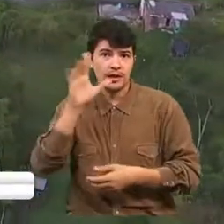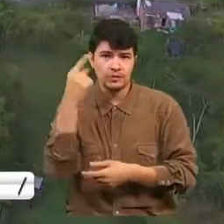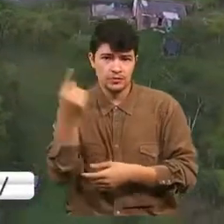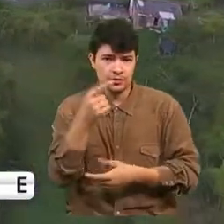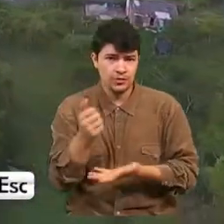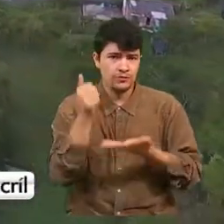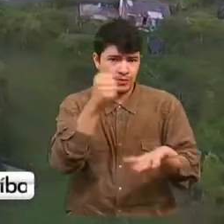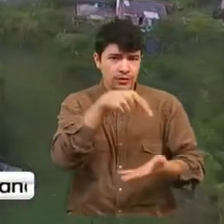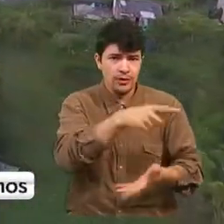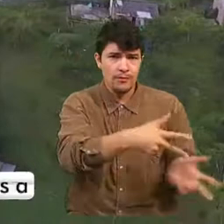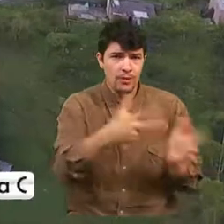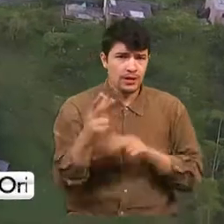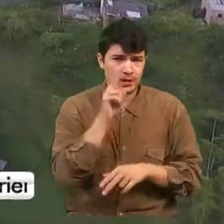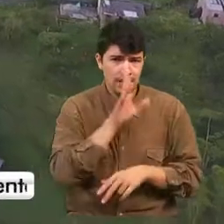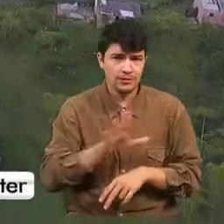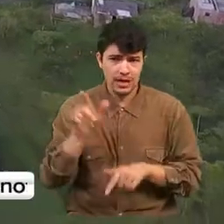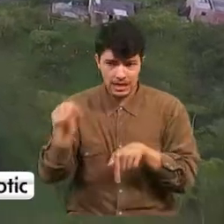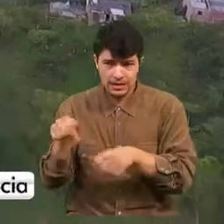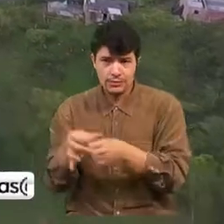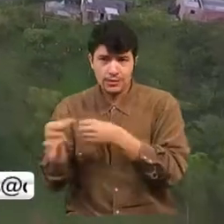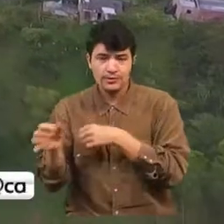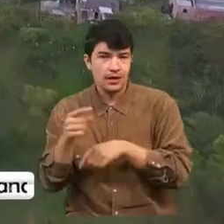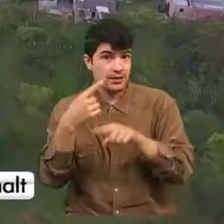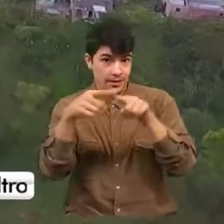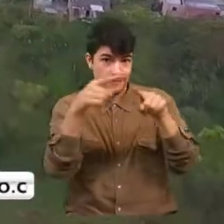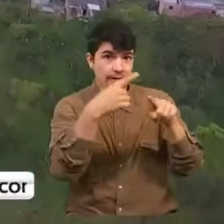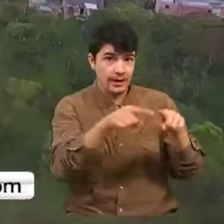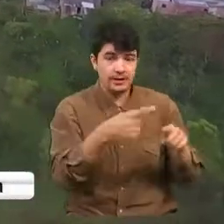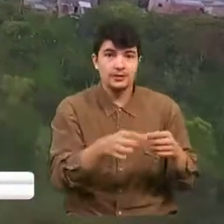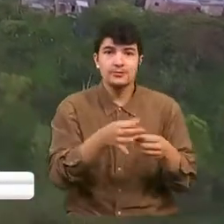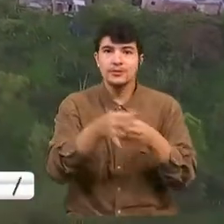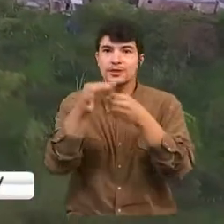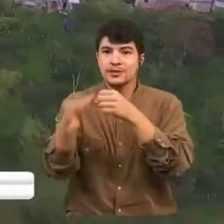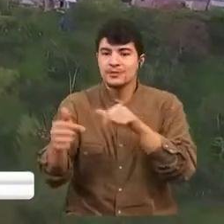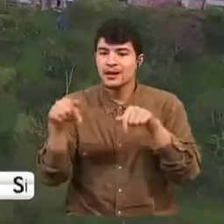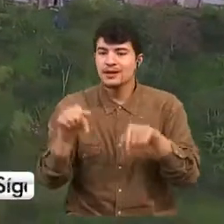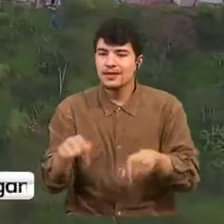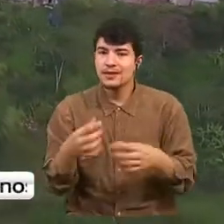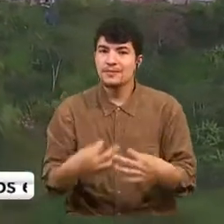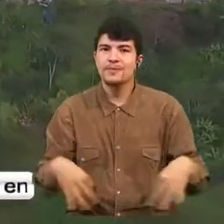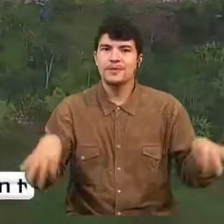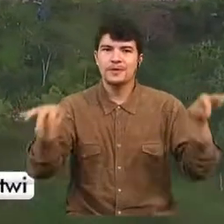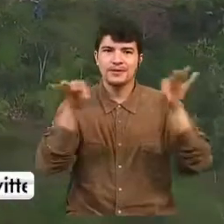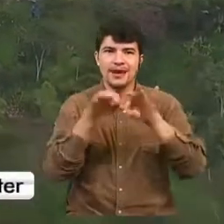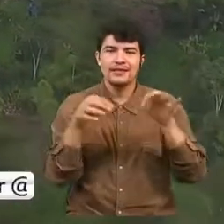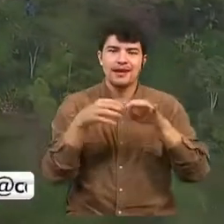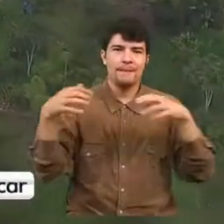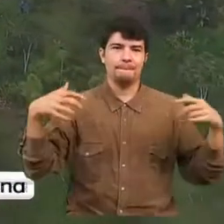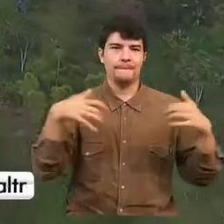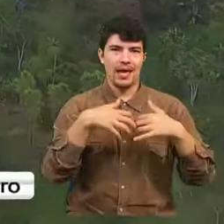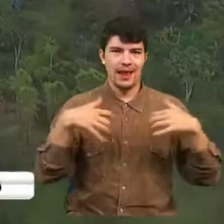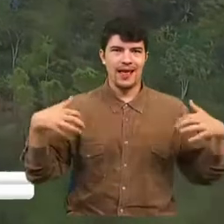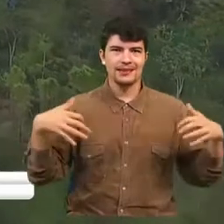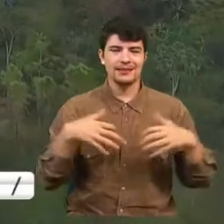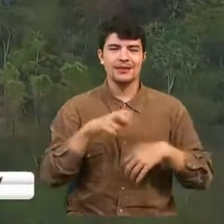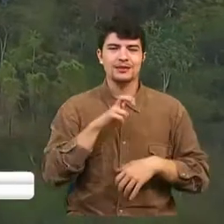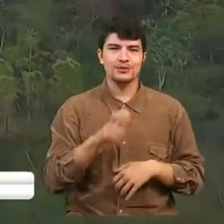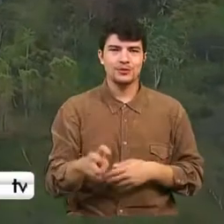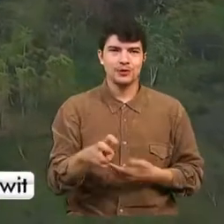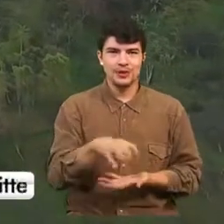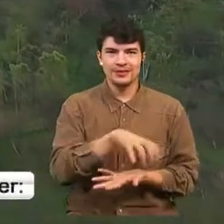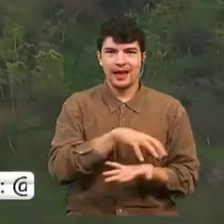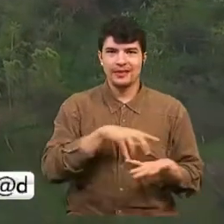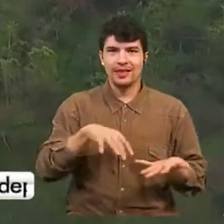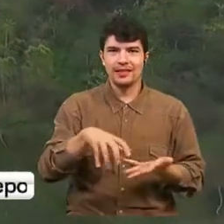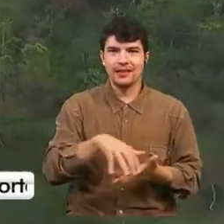Puente Nacional y en el municipio de Jesús María, sino en los demás municipios que conforman a esta importante provincia de Vélez al sur del departamento de